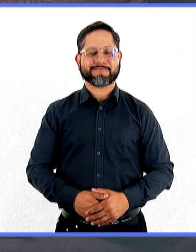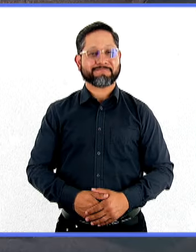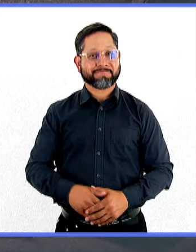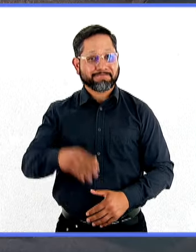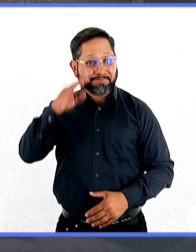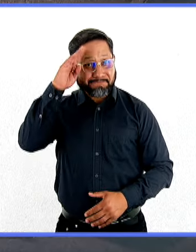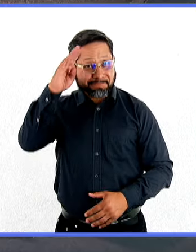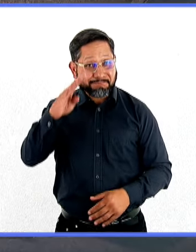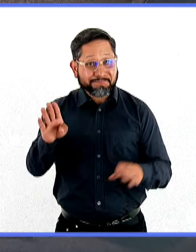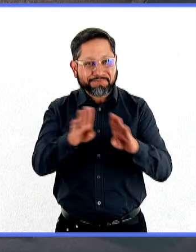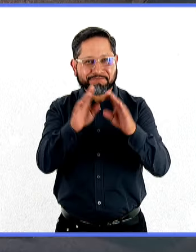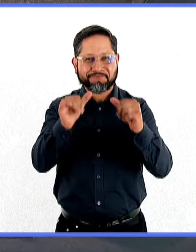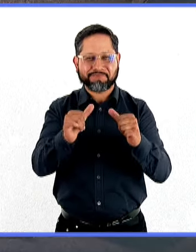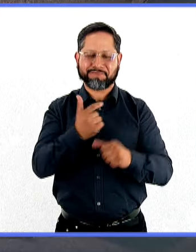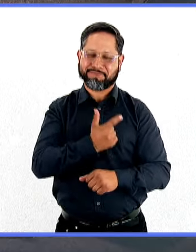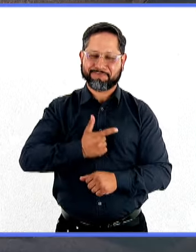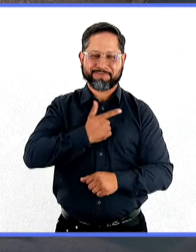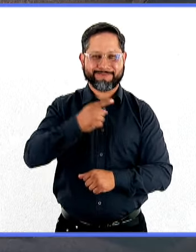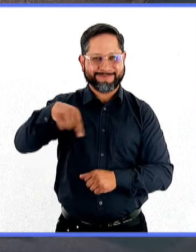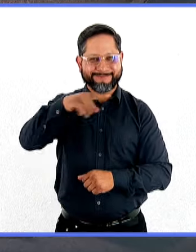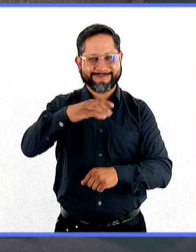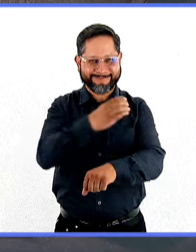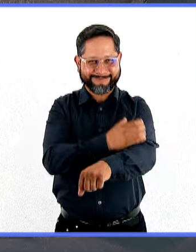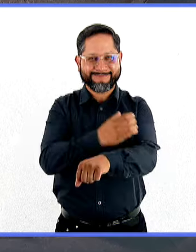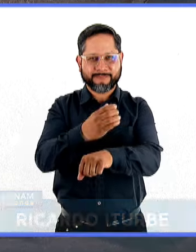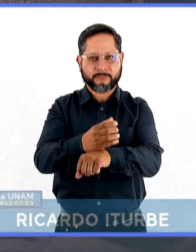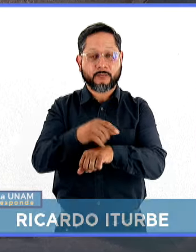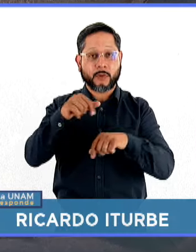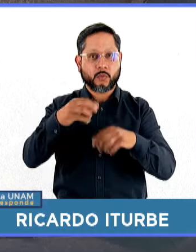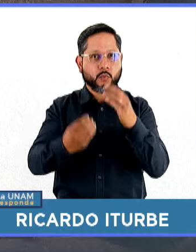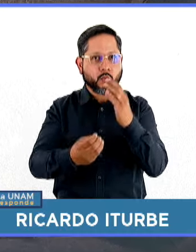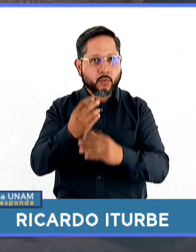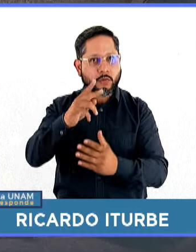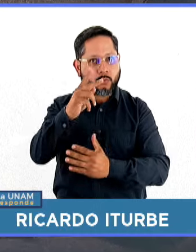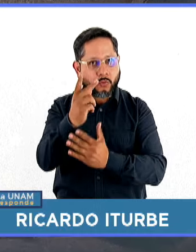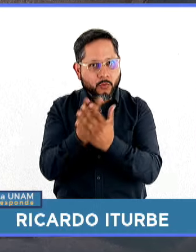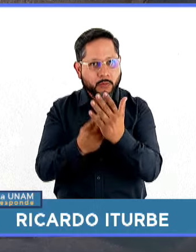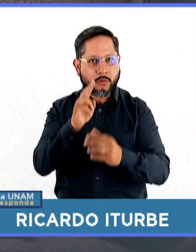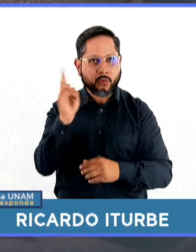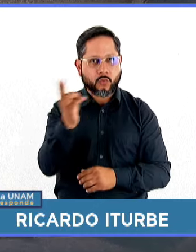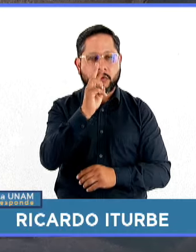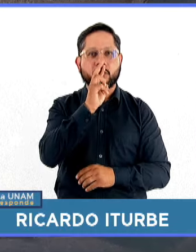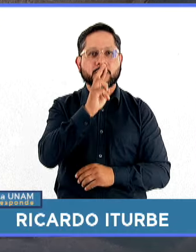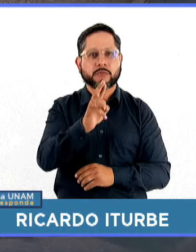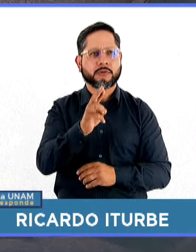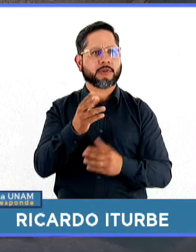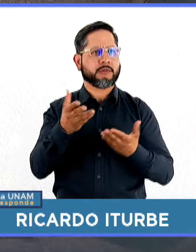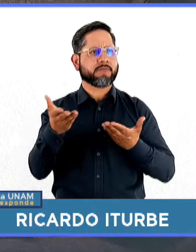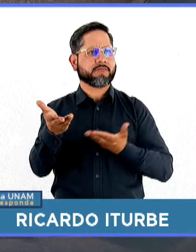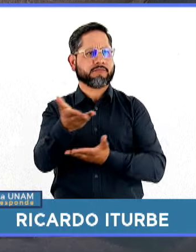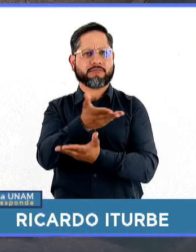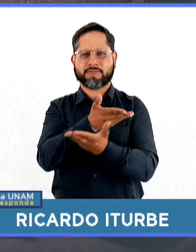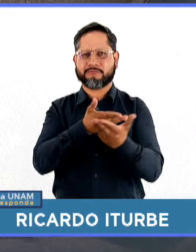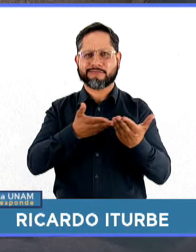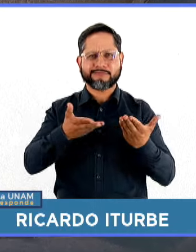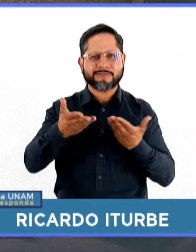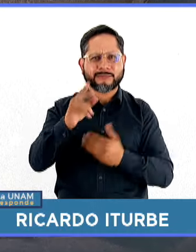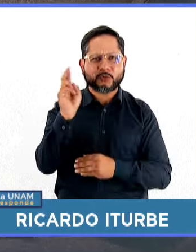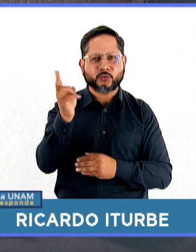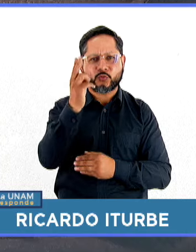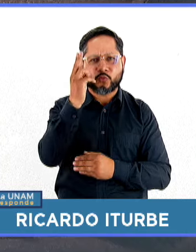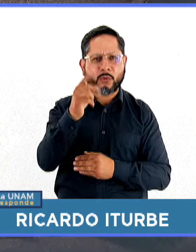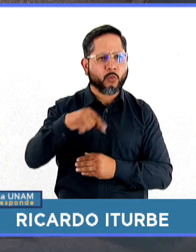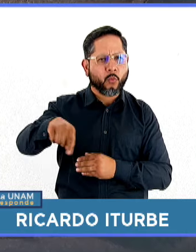Qué tal cómo les va Qué gusto que nos acompañen en un programa más de la UNAM responde seguimos en este espacio universitario en donde Pues seguimos